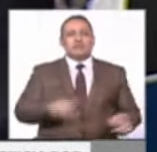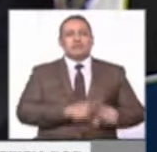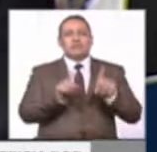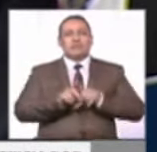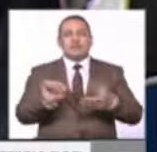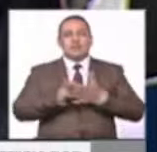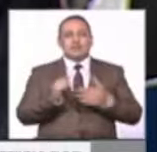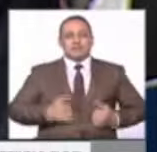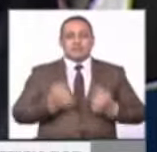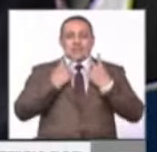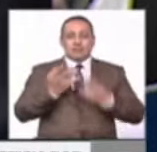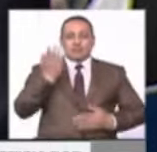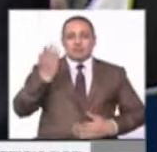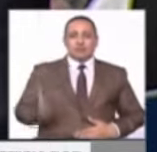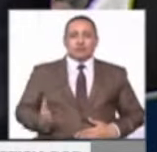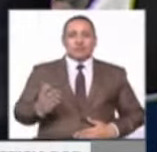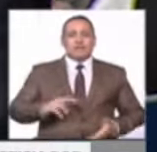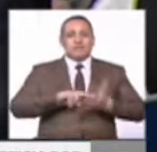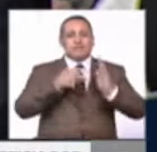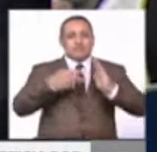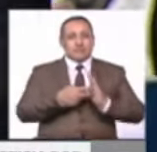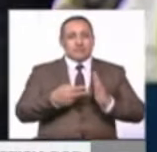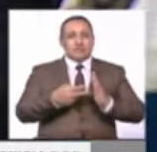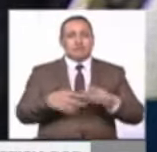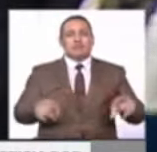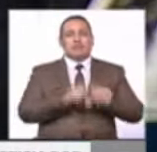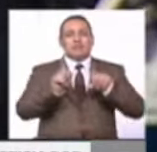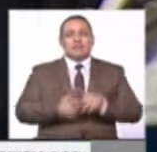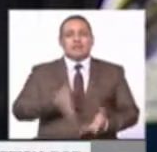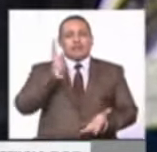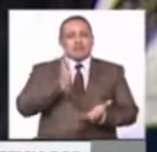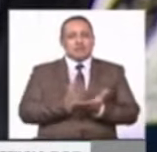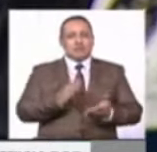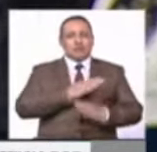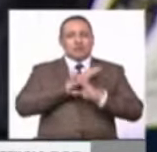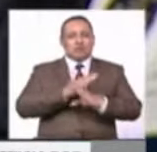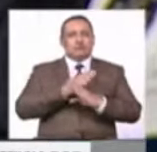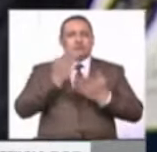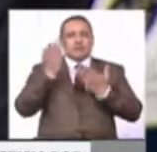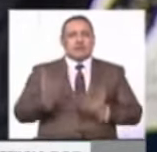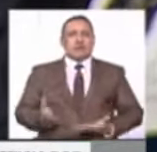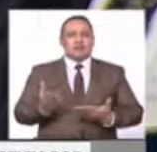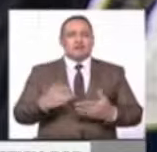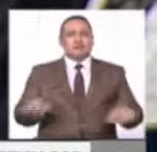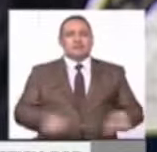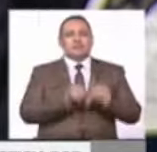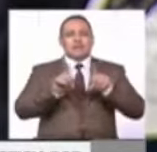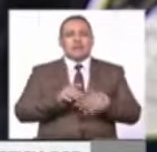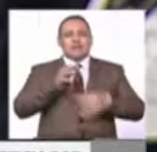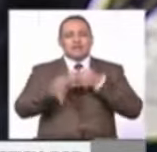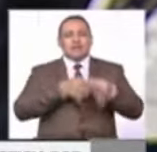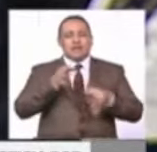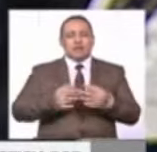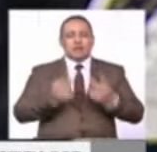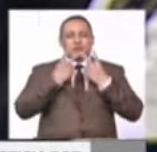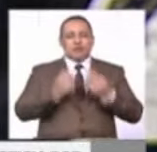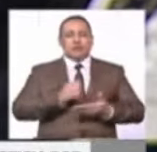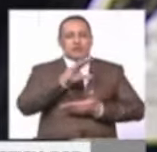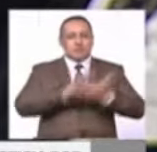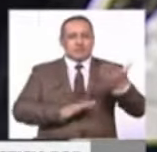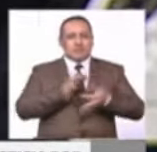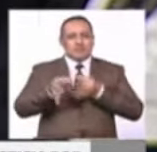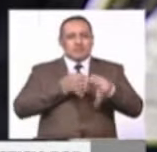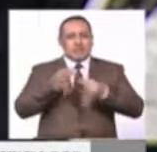incurrido mi patrocinada que justifique la sanción propuesta en su contra él ha mencionado un una